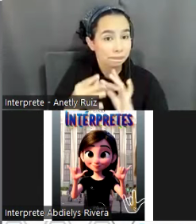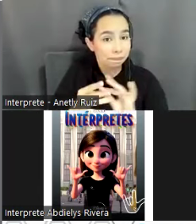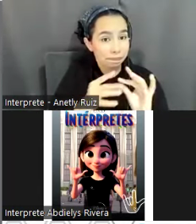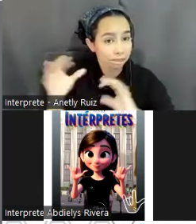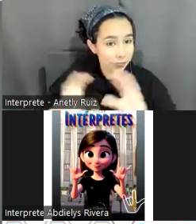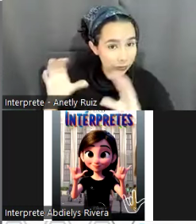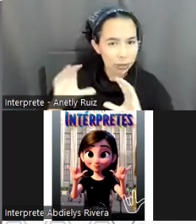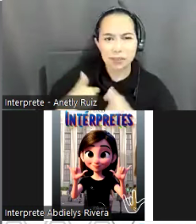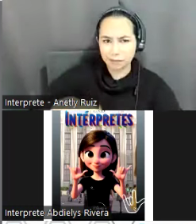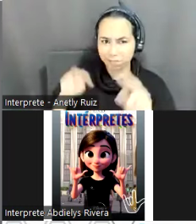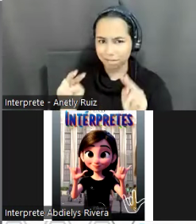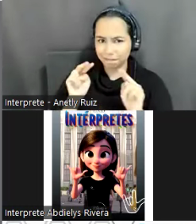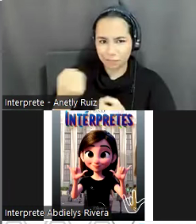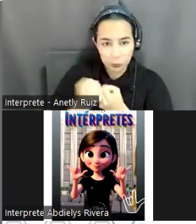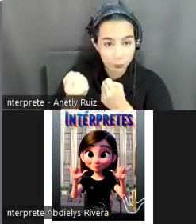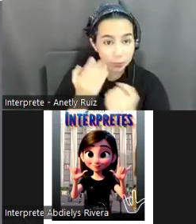chat.